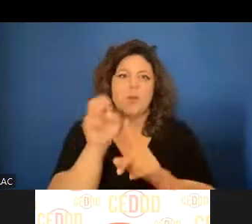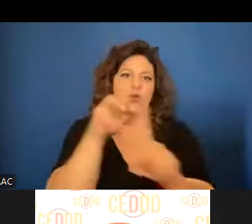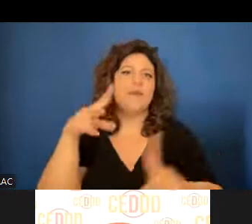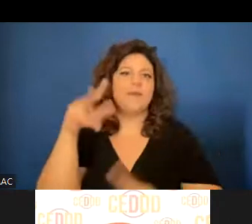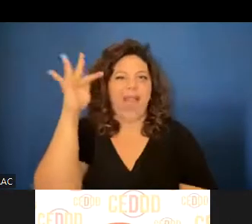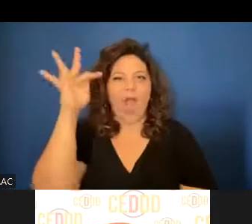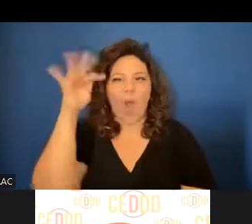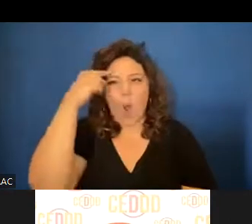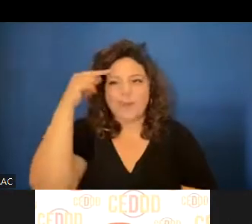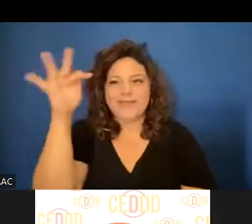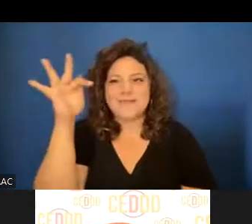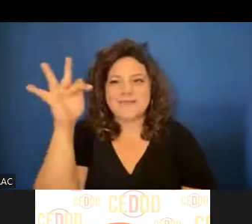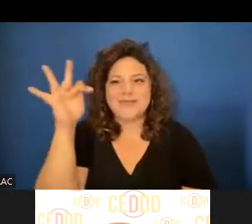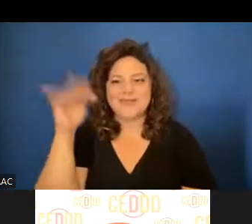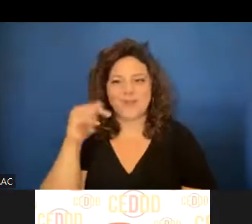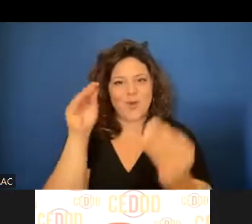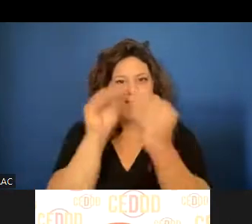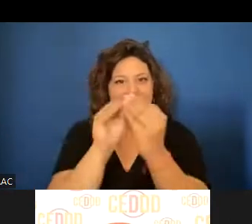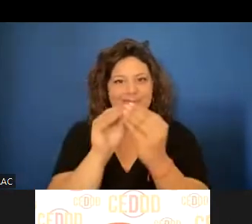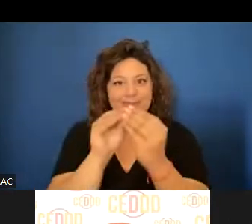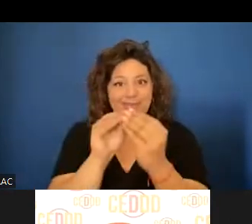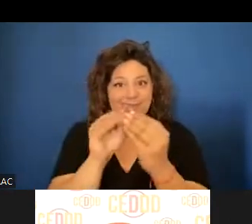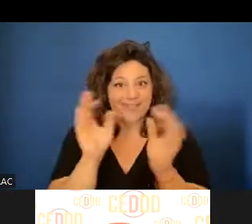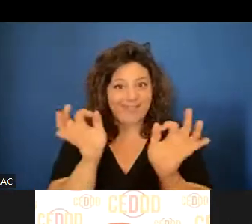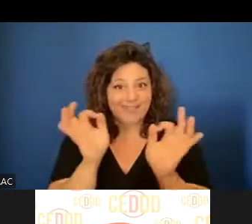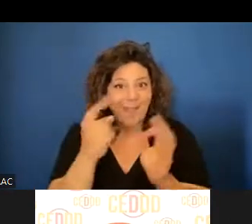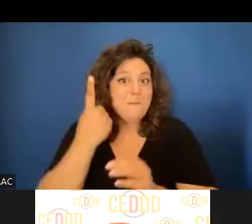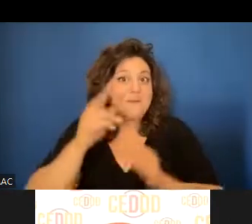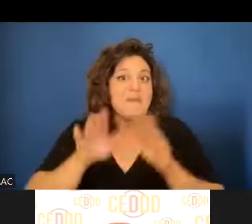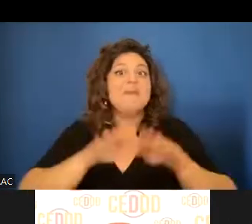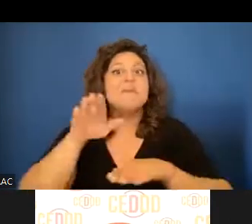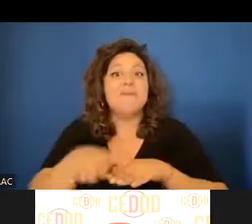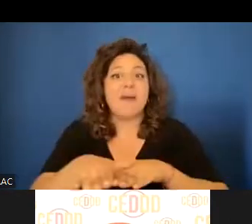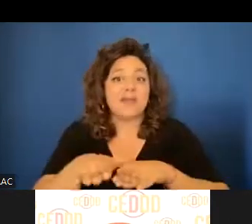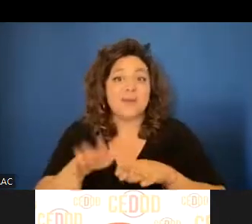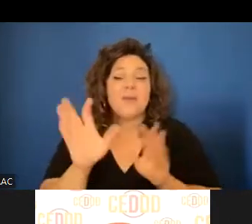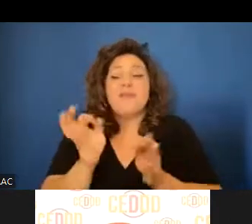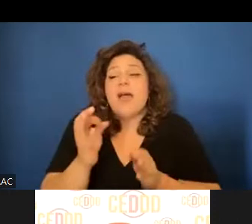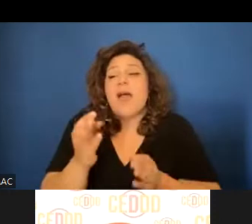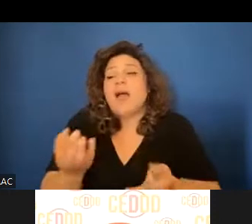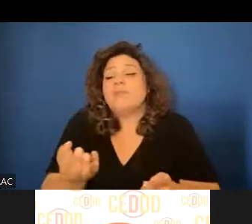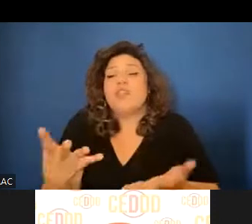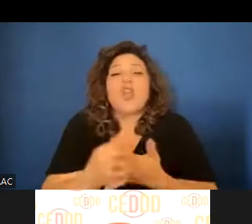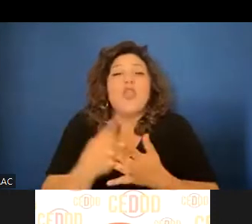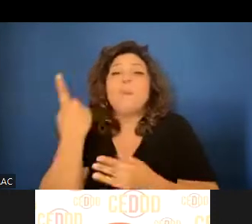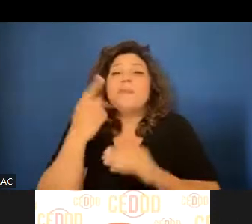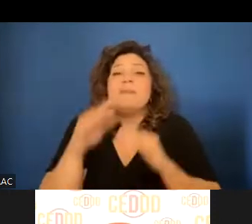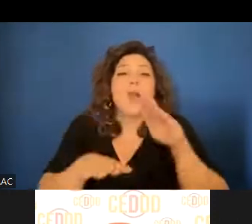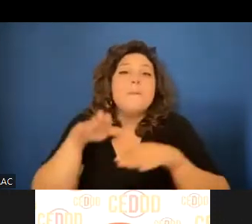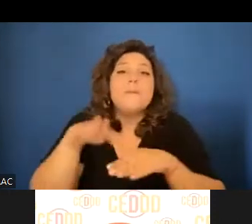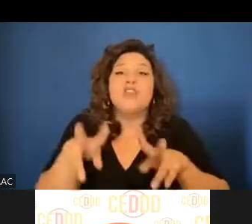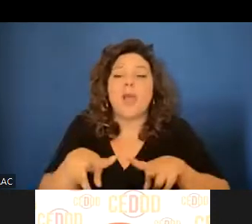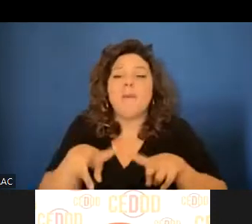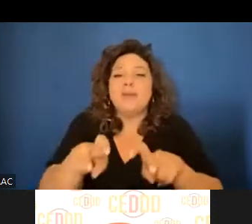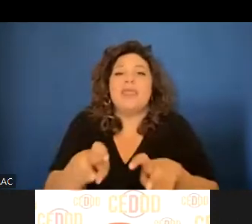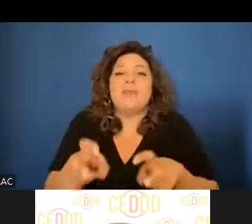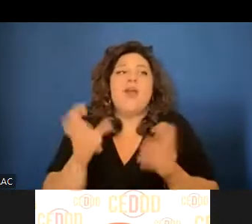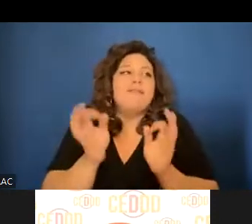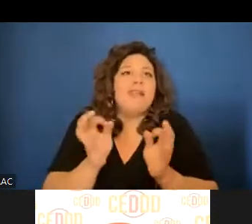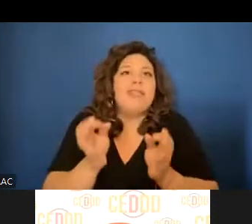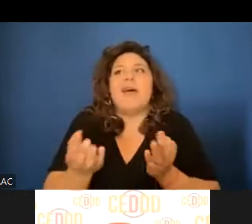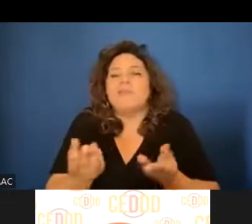Aquí no son como las películas americanas que por cualquier circunstancia hablan de indemnizaciones millonarias, sino que